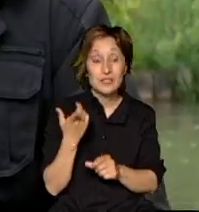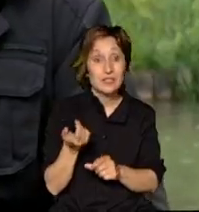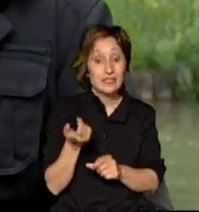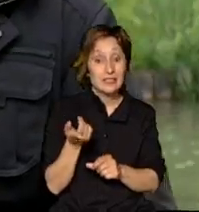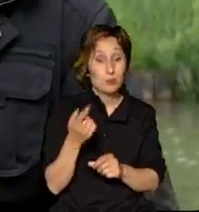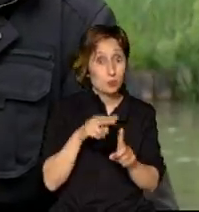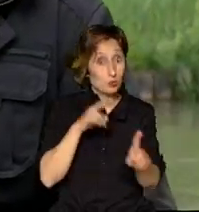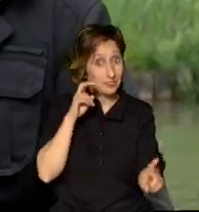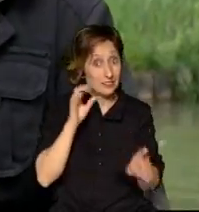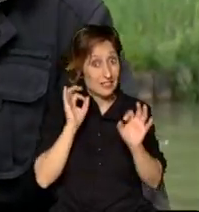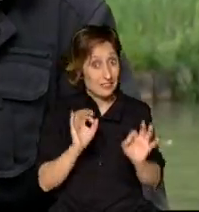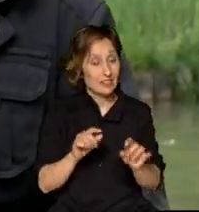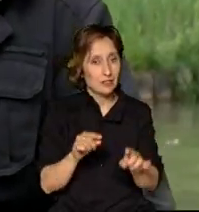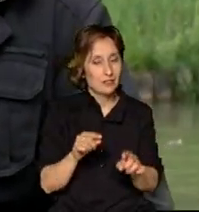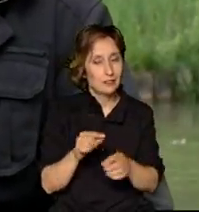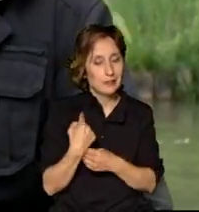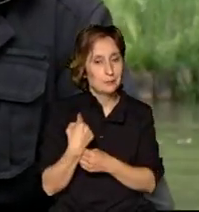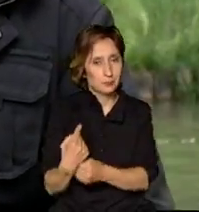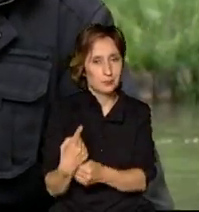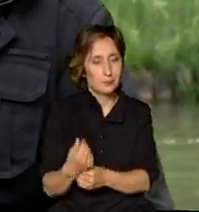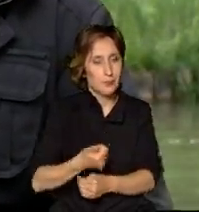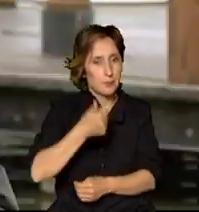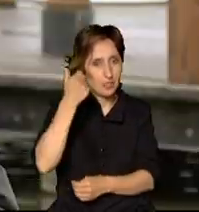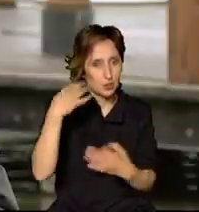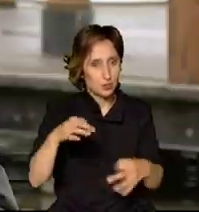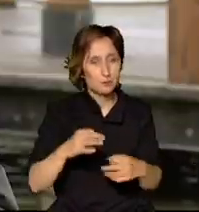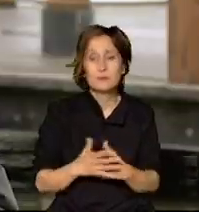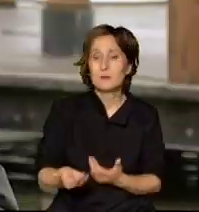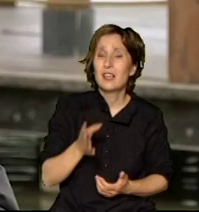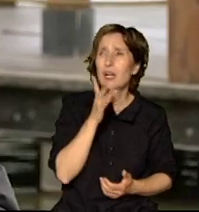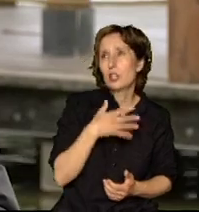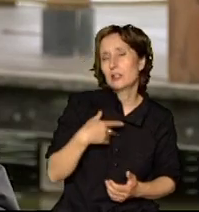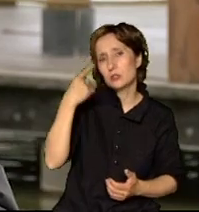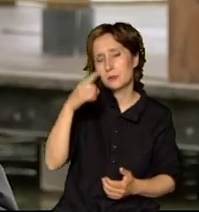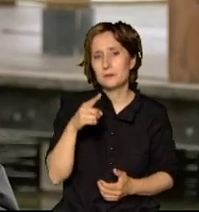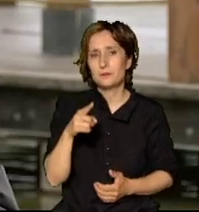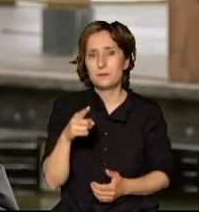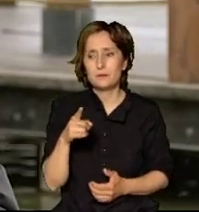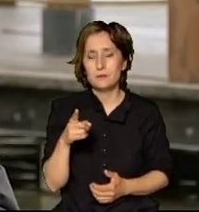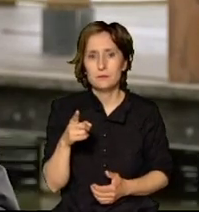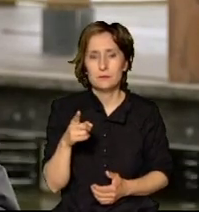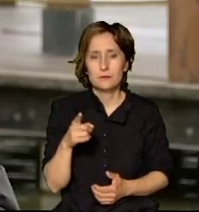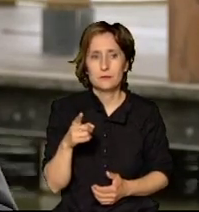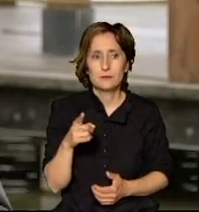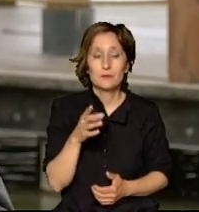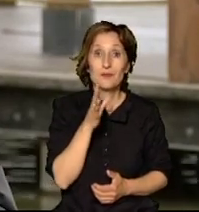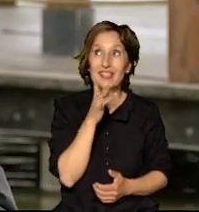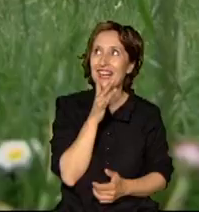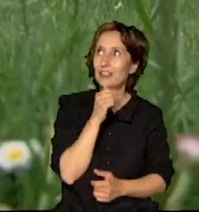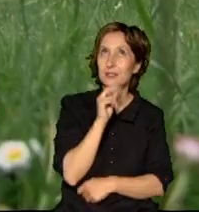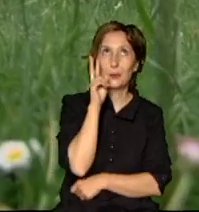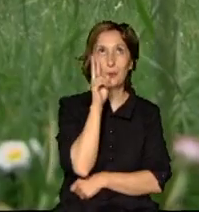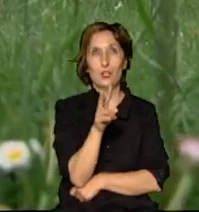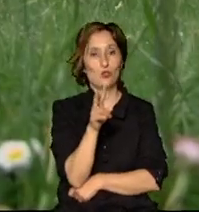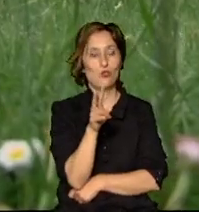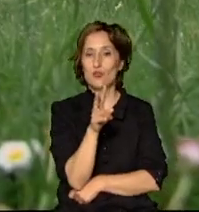es normal, ¿no? Que cada vez se nos exija un poquito más. Claro, porque ahora si yo quiero saber realmente el tiempo que tenemos ahora mismo, que ya estoy